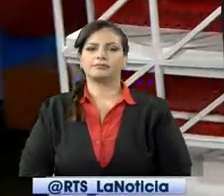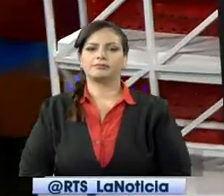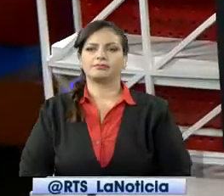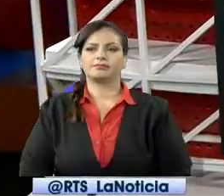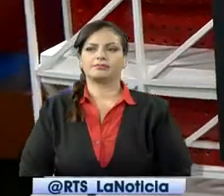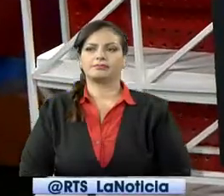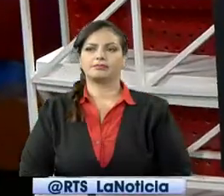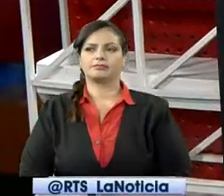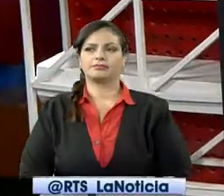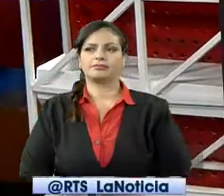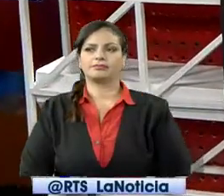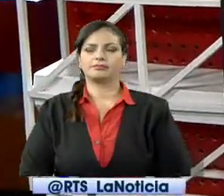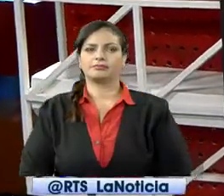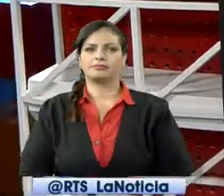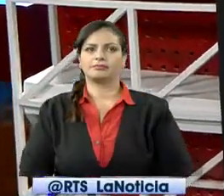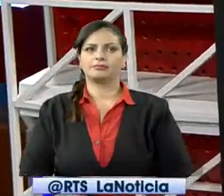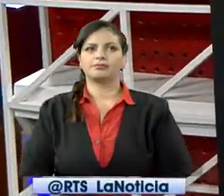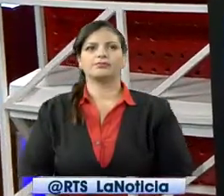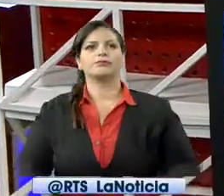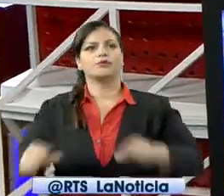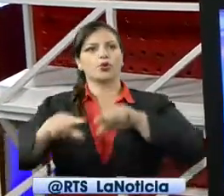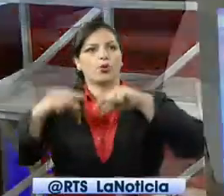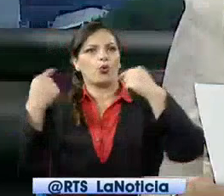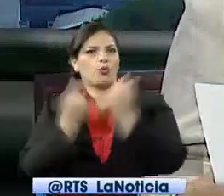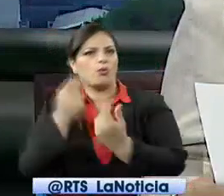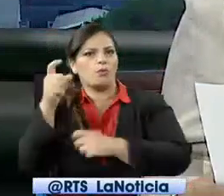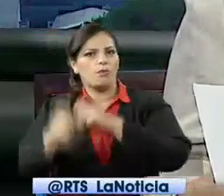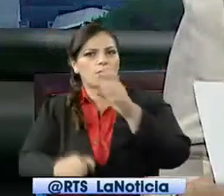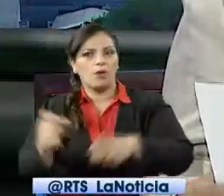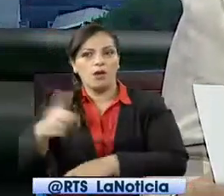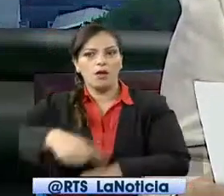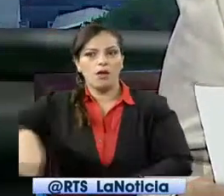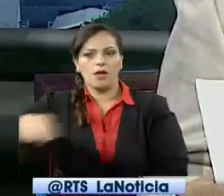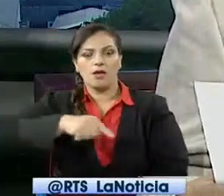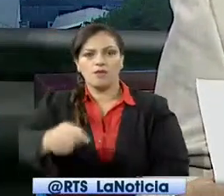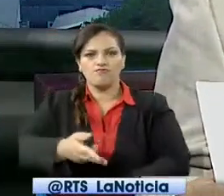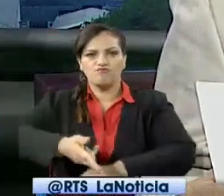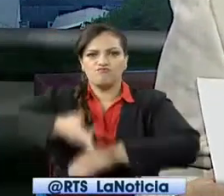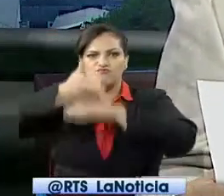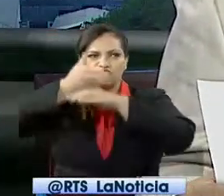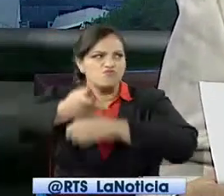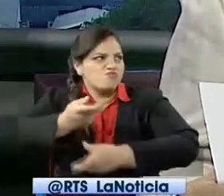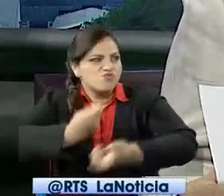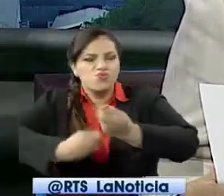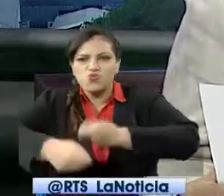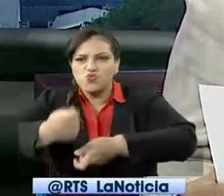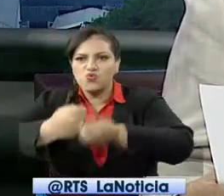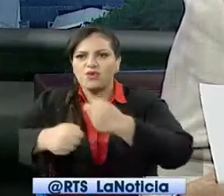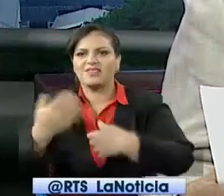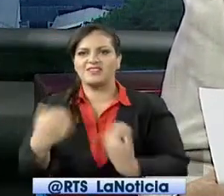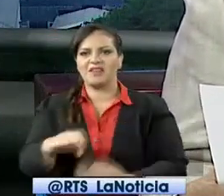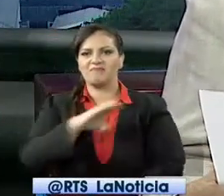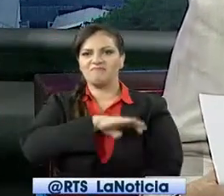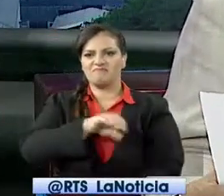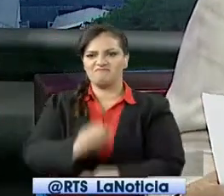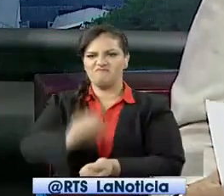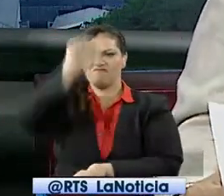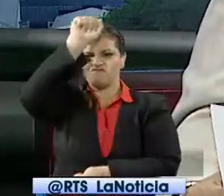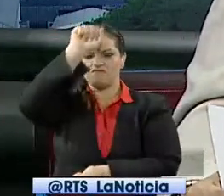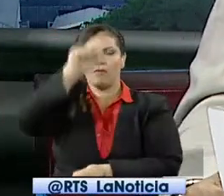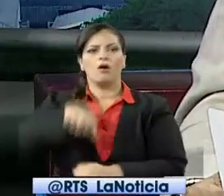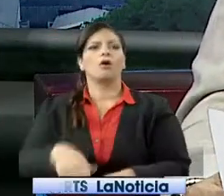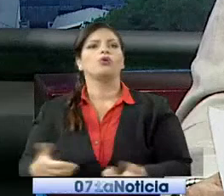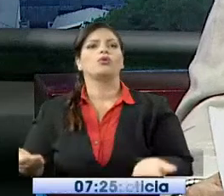Una banda dedicada a la comercialización de armas de fuego, me imagino, fue desarticulada por la Policía Nacional en el Guasmo